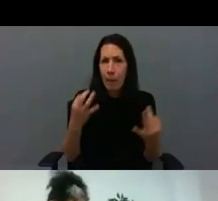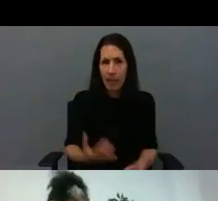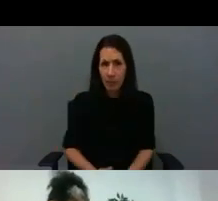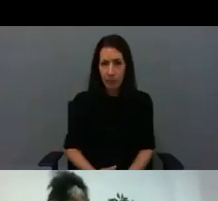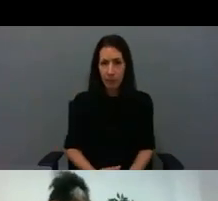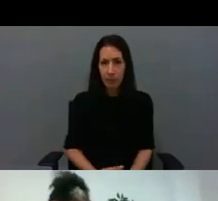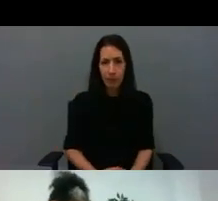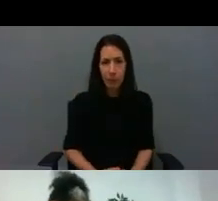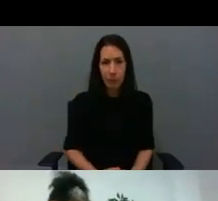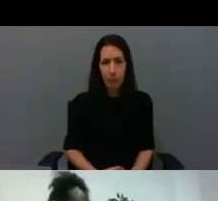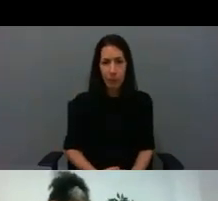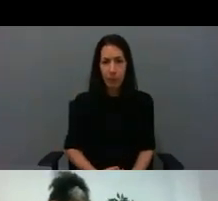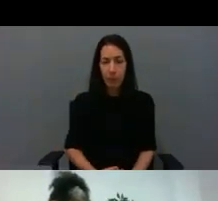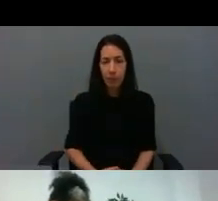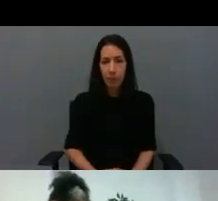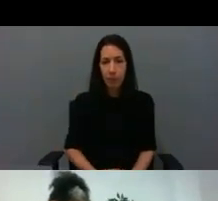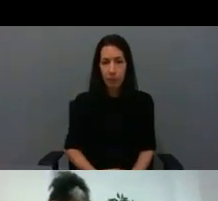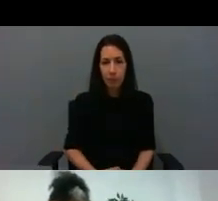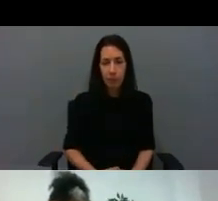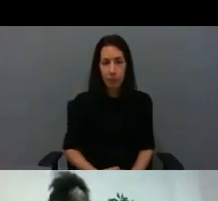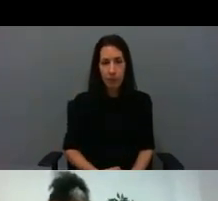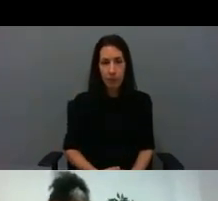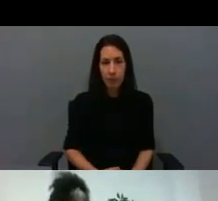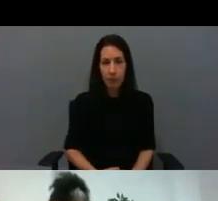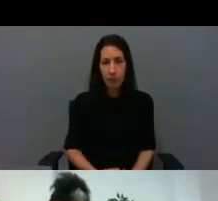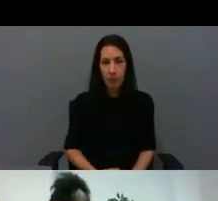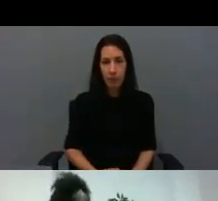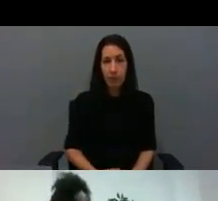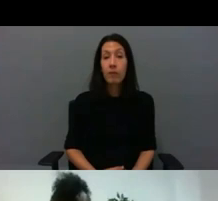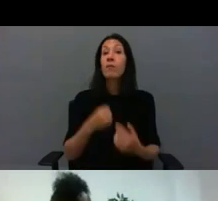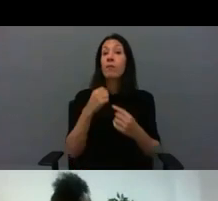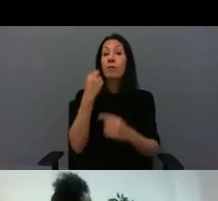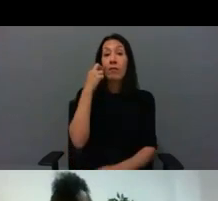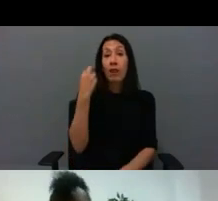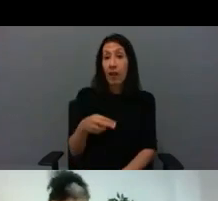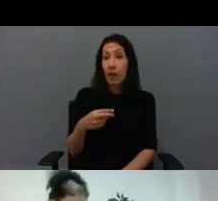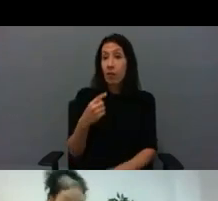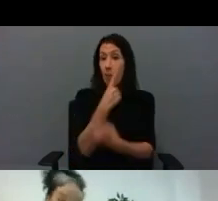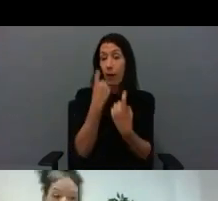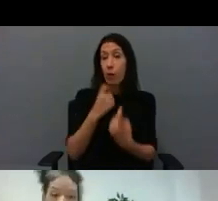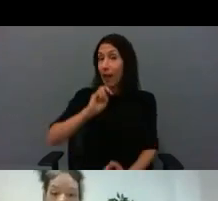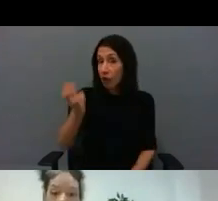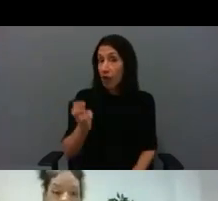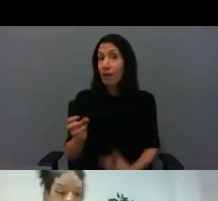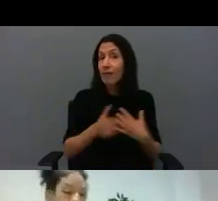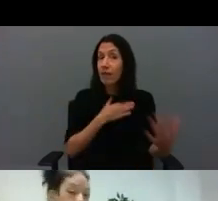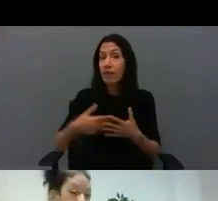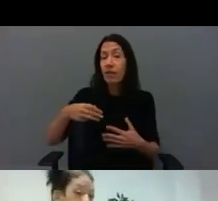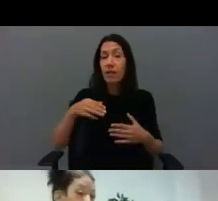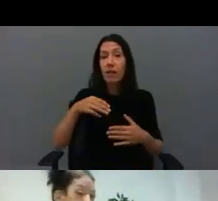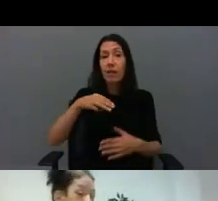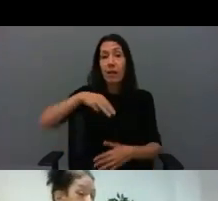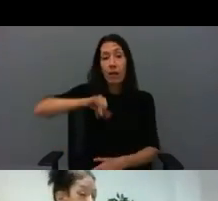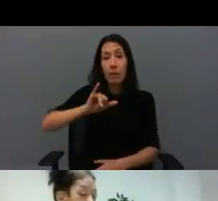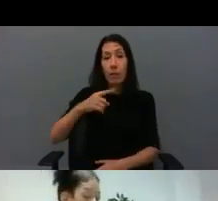¿Vale? Bueno, vamos a leer otra pregunta, en este caso de Miguel Ángel Ochoa de Ocariz, que